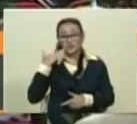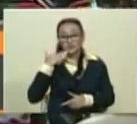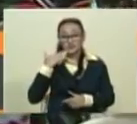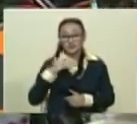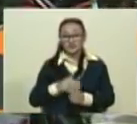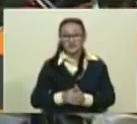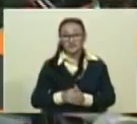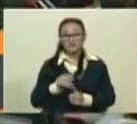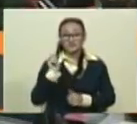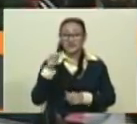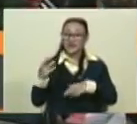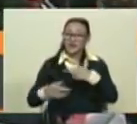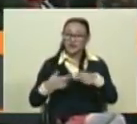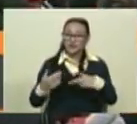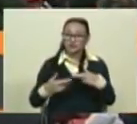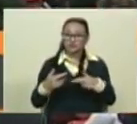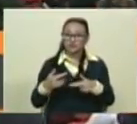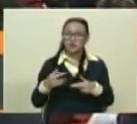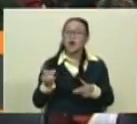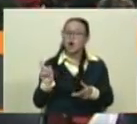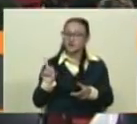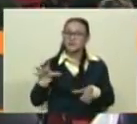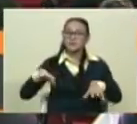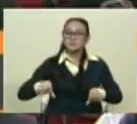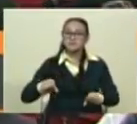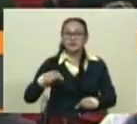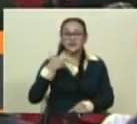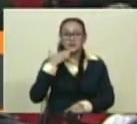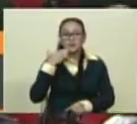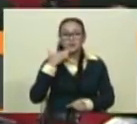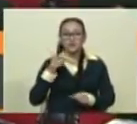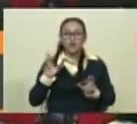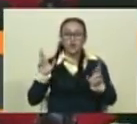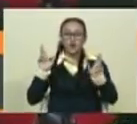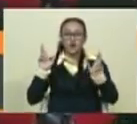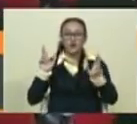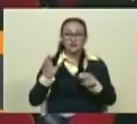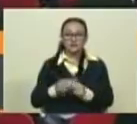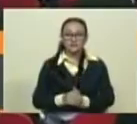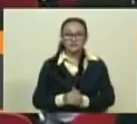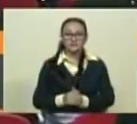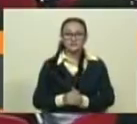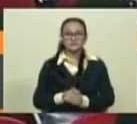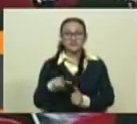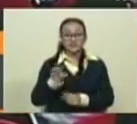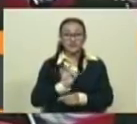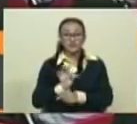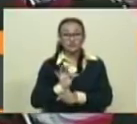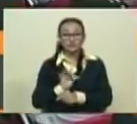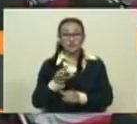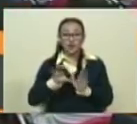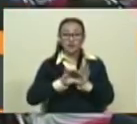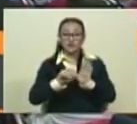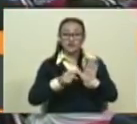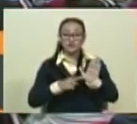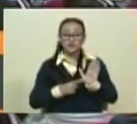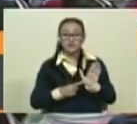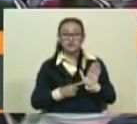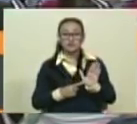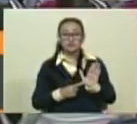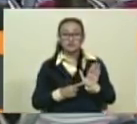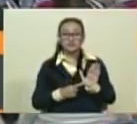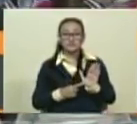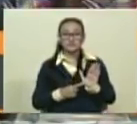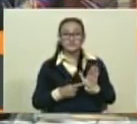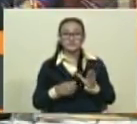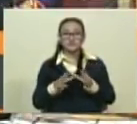la revolución volverá a los Estados Unidos de Norteamérica. Ustedes verán. Esas son las funciones de nuestra constituyente, y todo